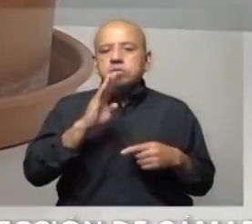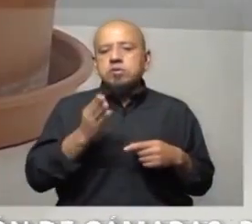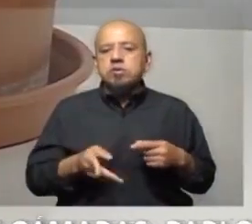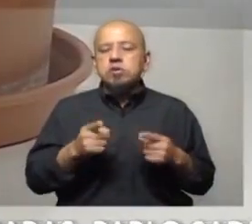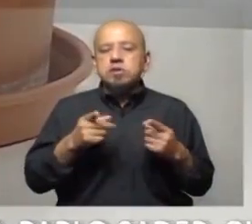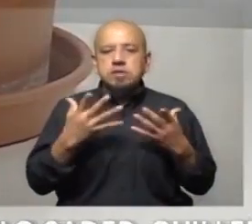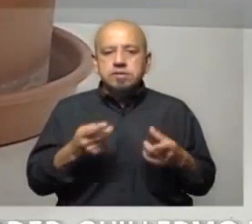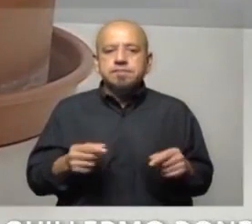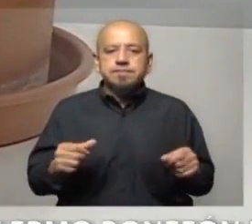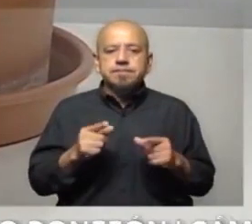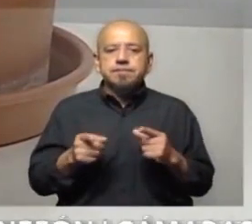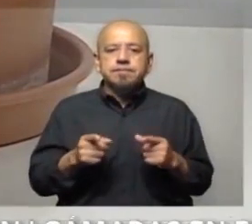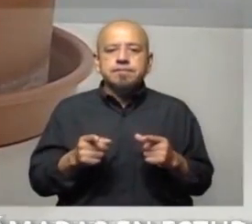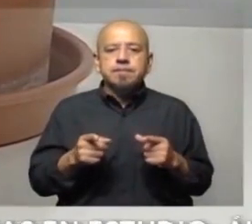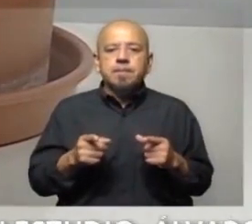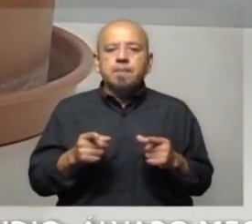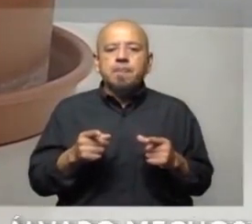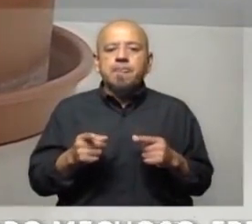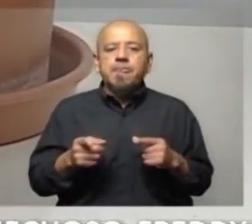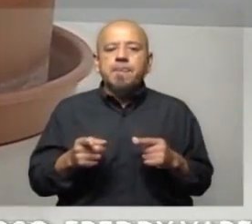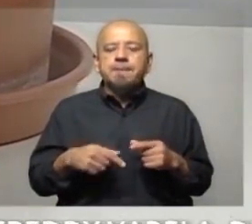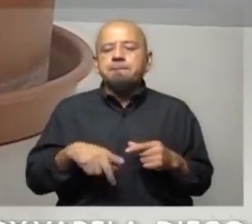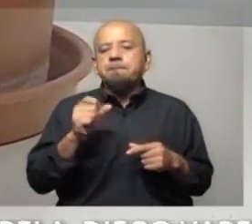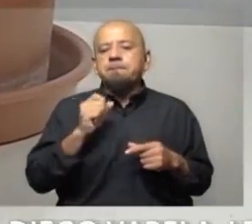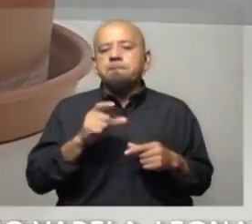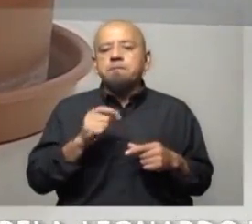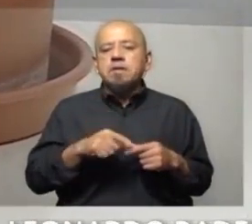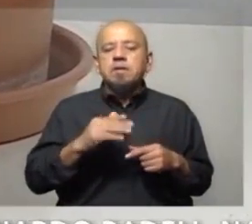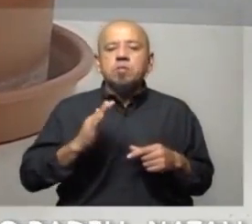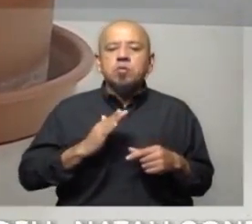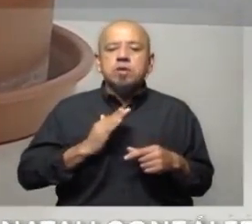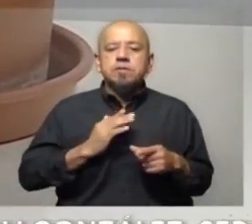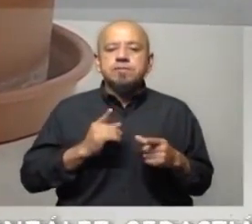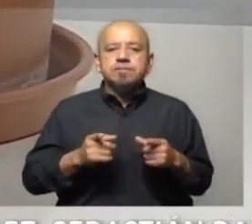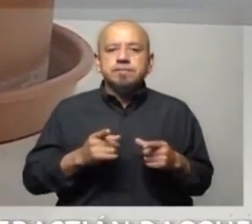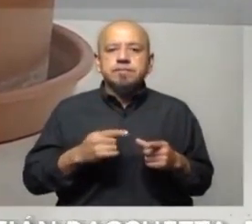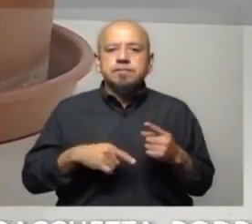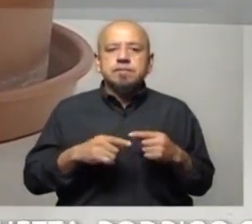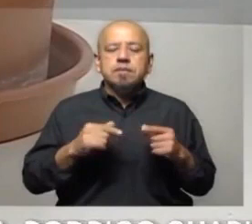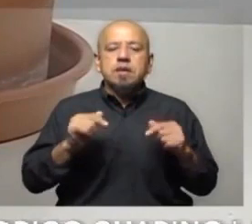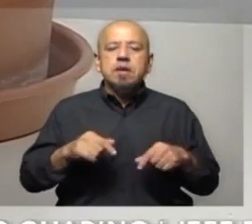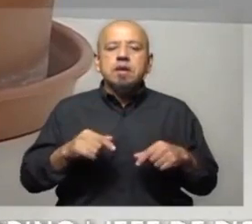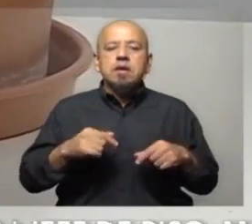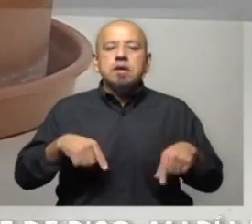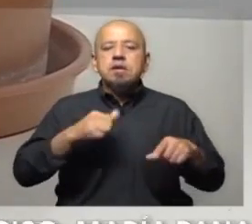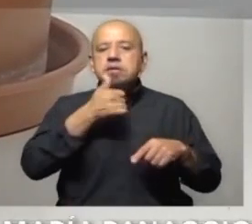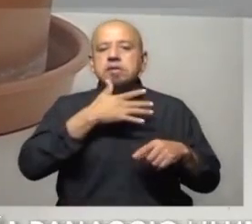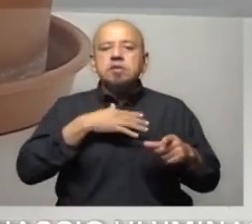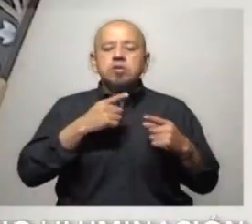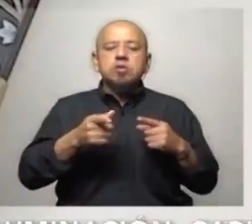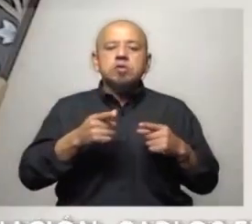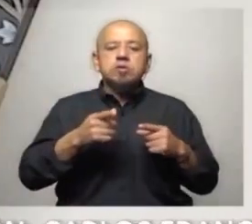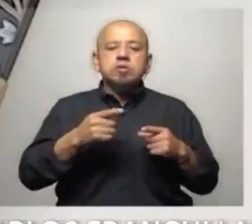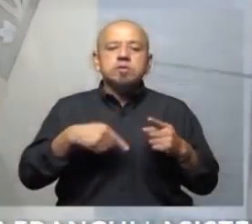hacer esto y este es el último malas mujer malas mujeres que es como que reescribe la historia esa historia que está vista desde un punto de vista